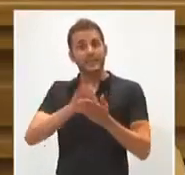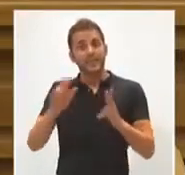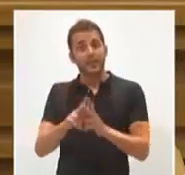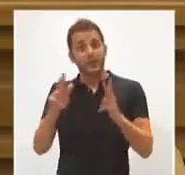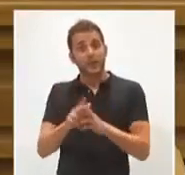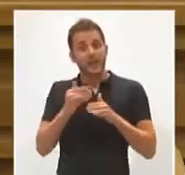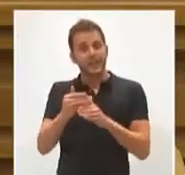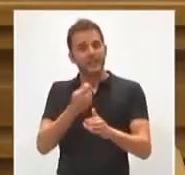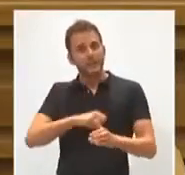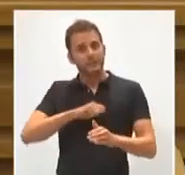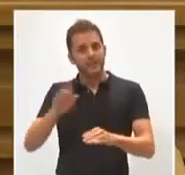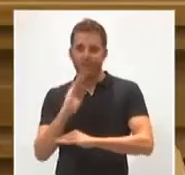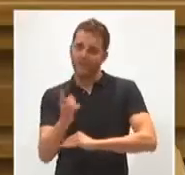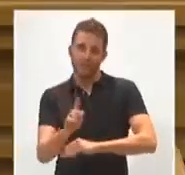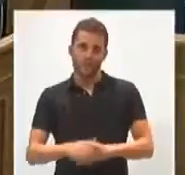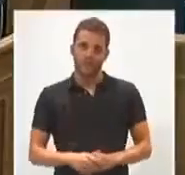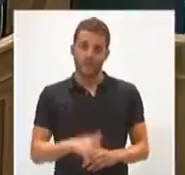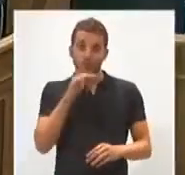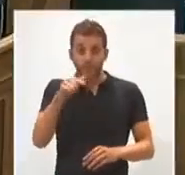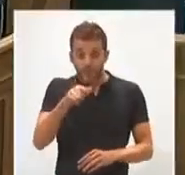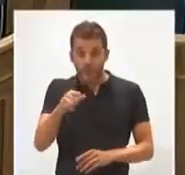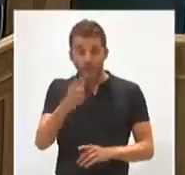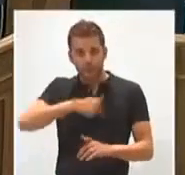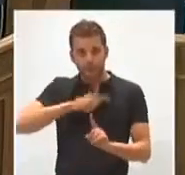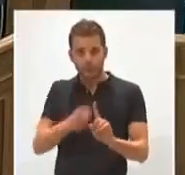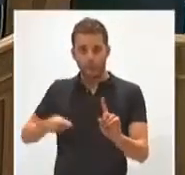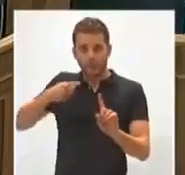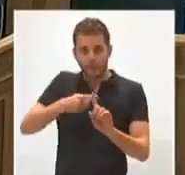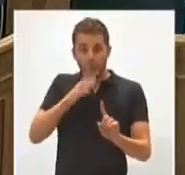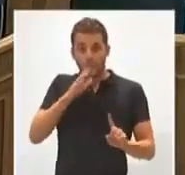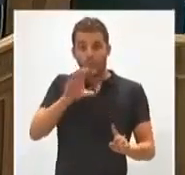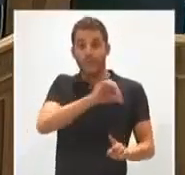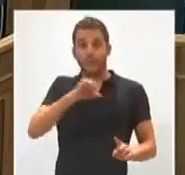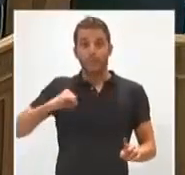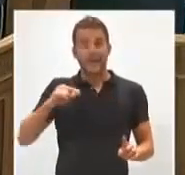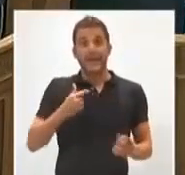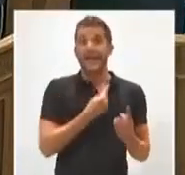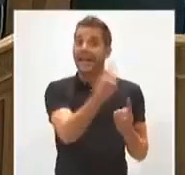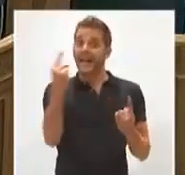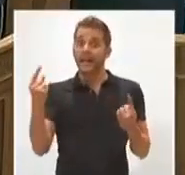del resto de españa' es algo que ayudamos porque nosotros nos ocupamos de los nuestros